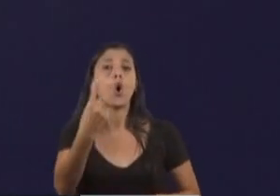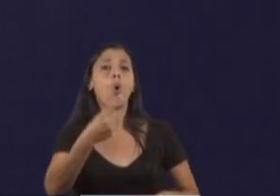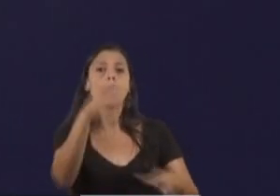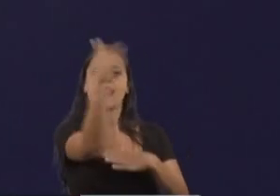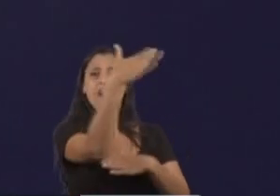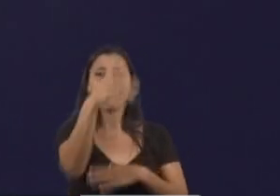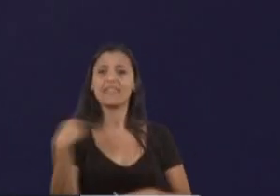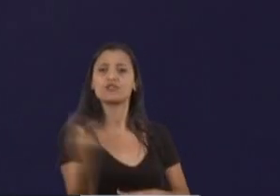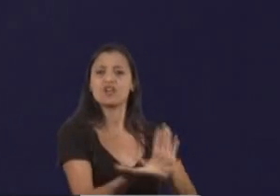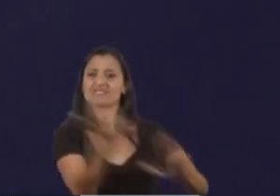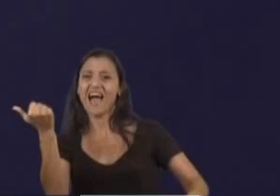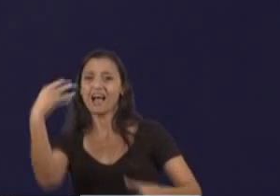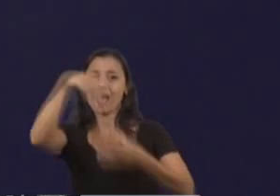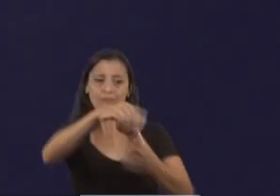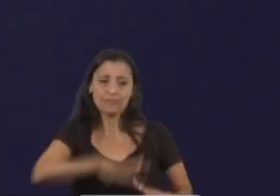Malvinas,